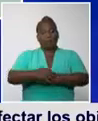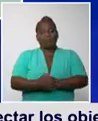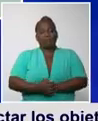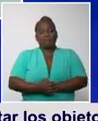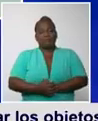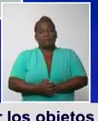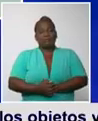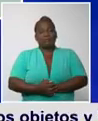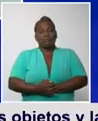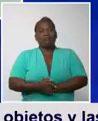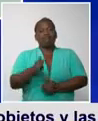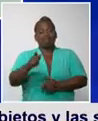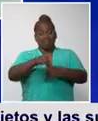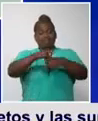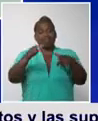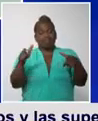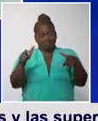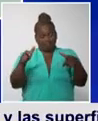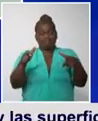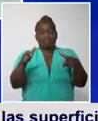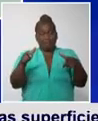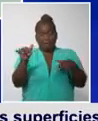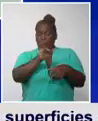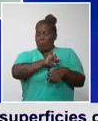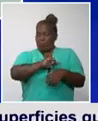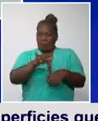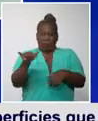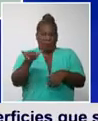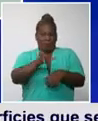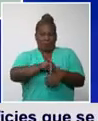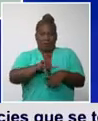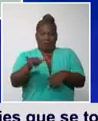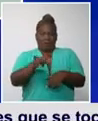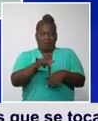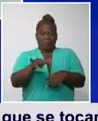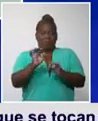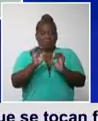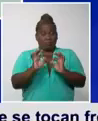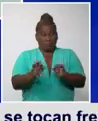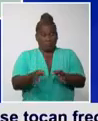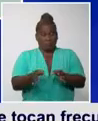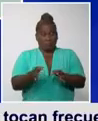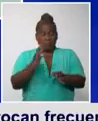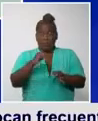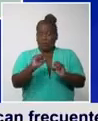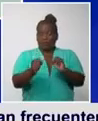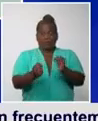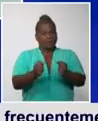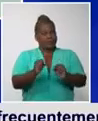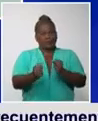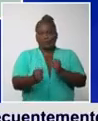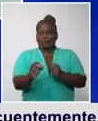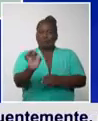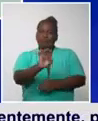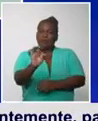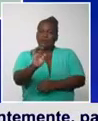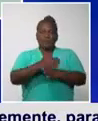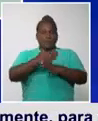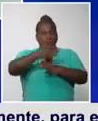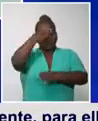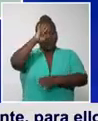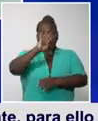ha ido incrementando la transmisión y realmente todavía no hay un control que permita una